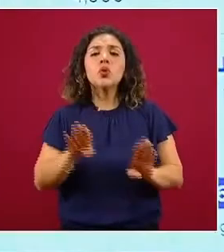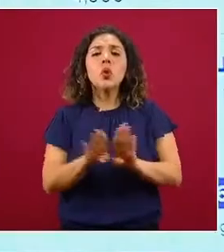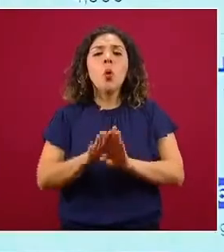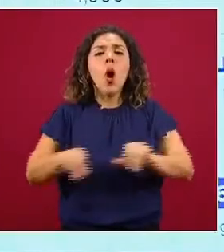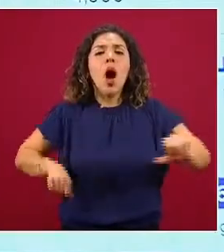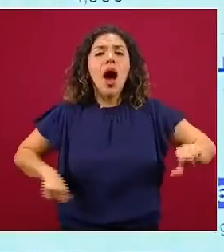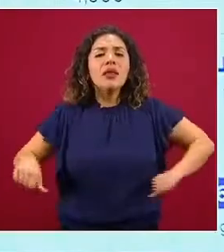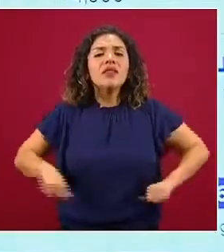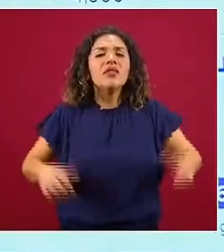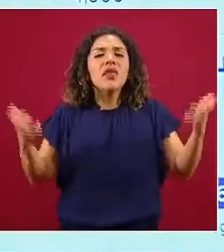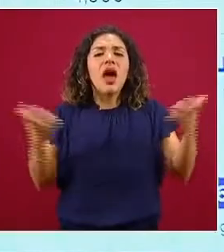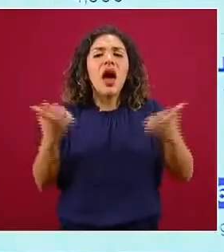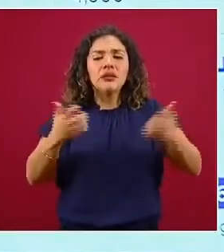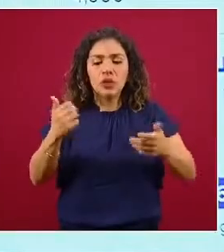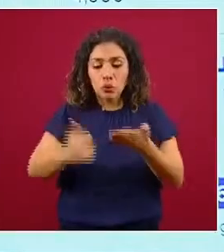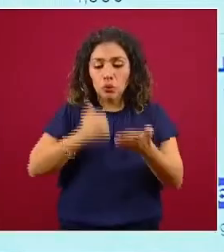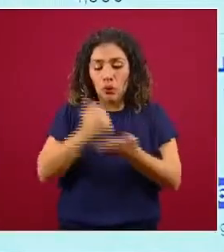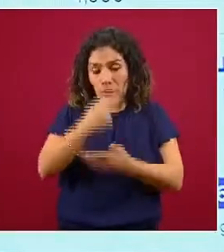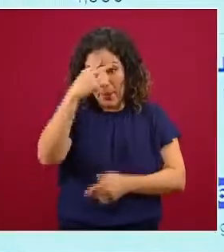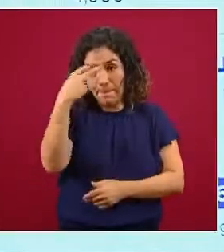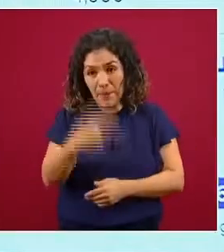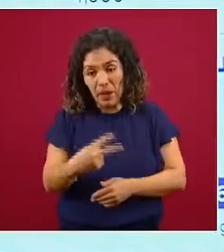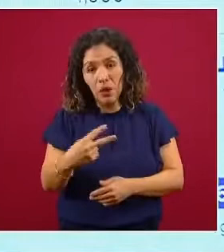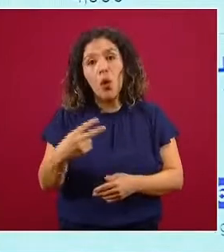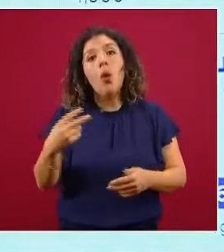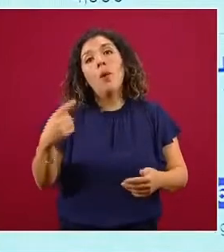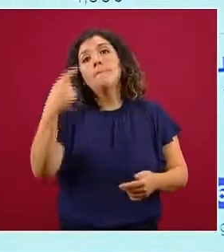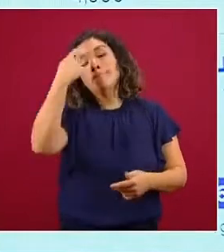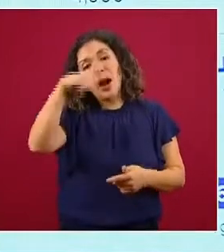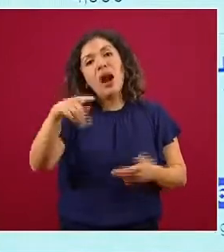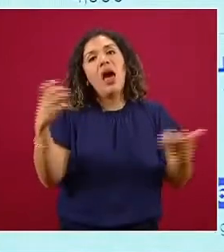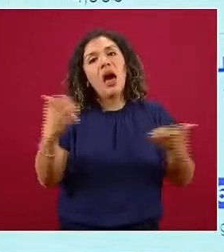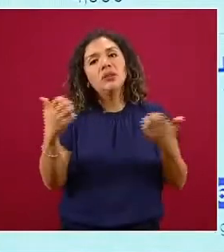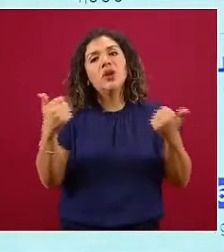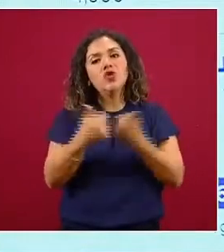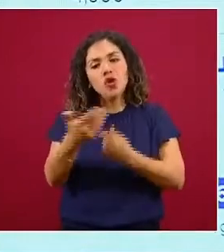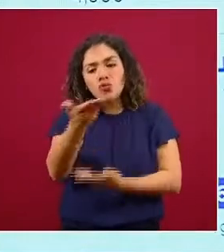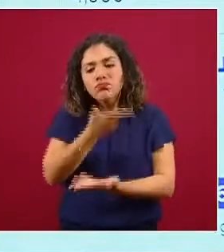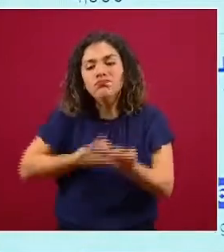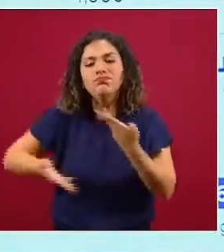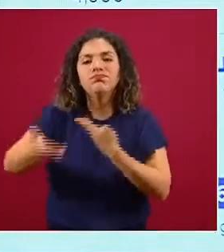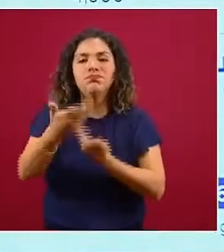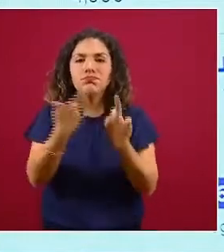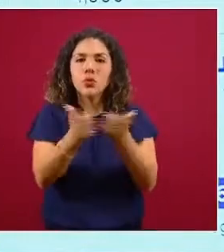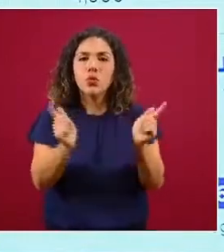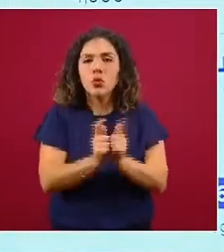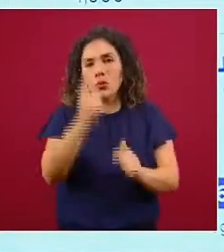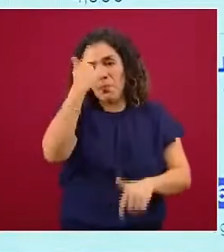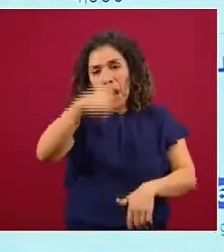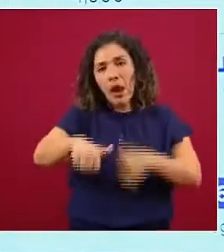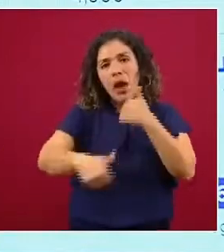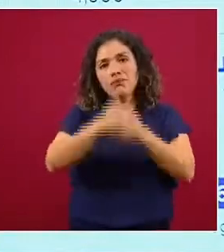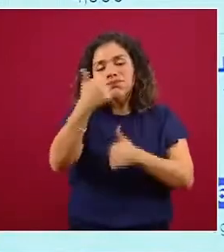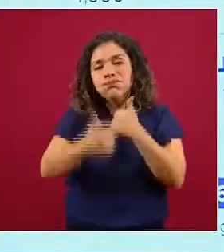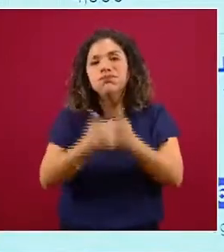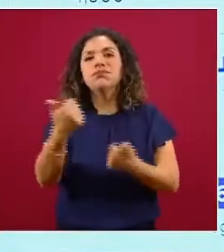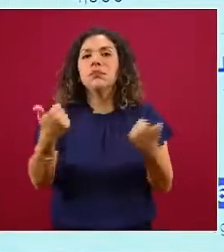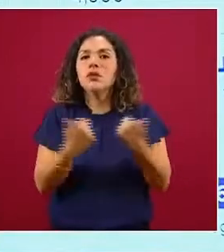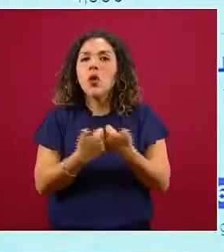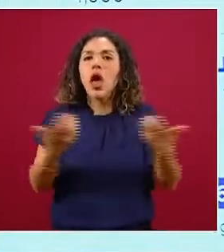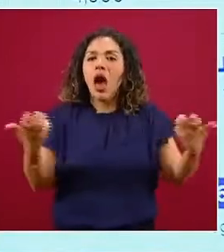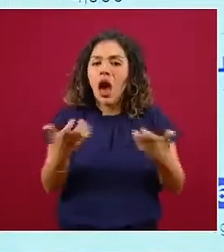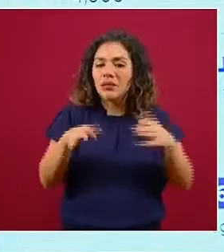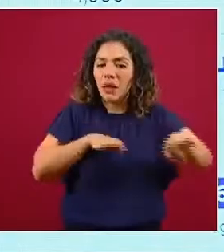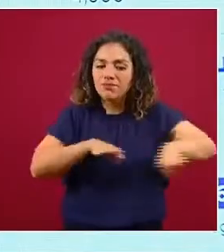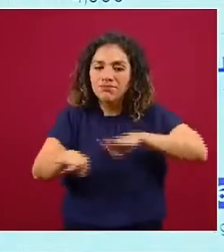específicamente está haciendo la Ciudad de México en relación a una actividad comunitaria de búsqueda intencionada,